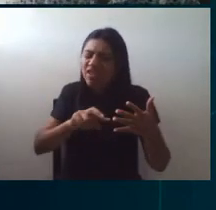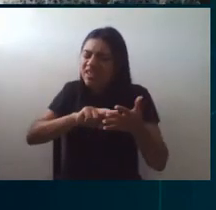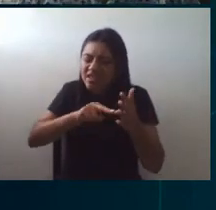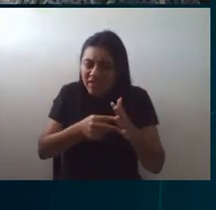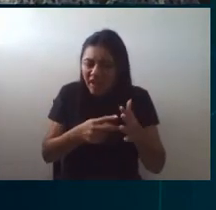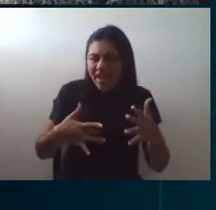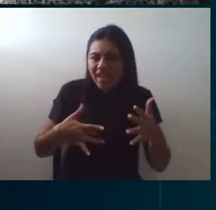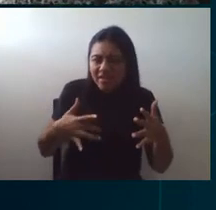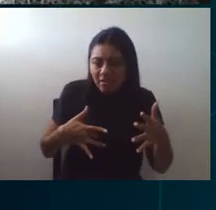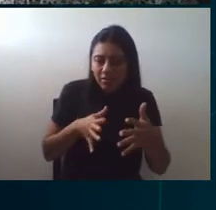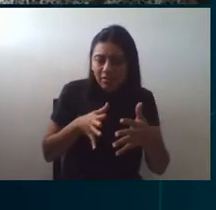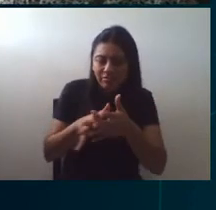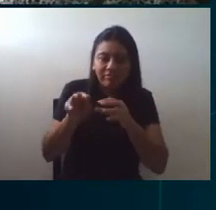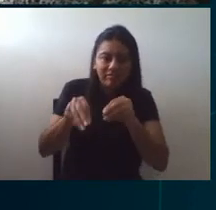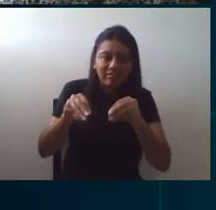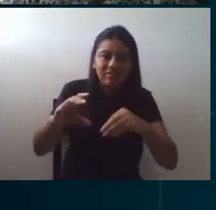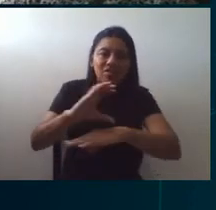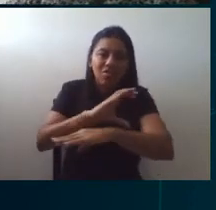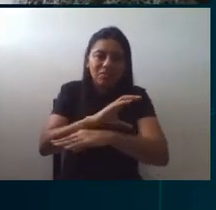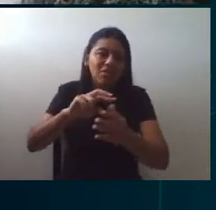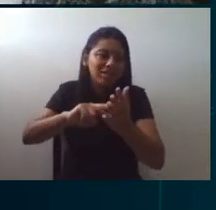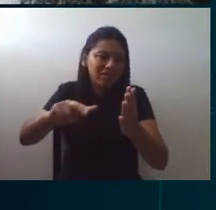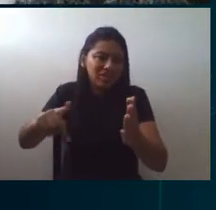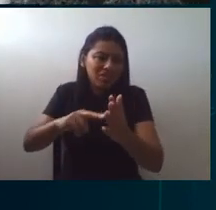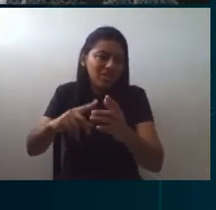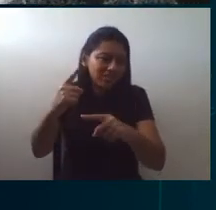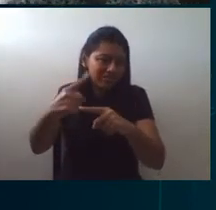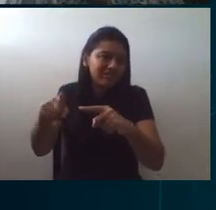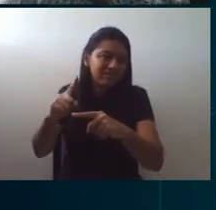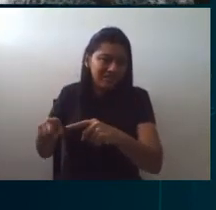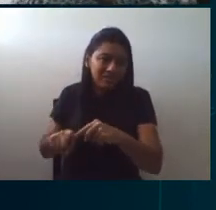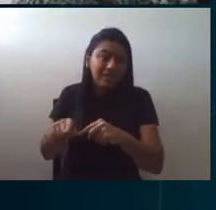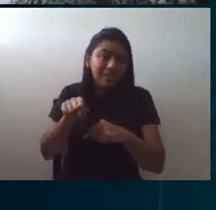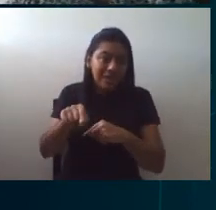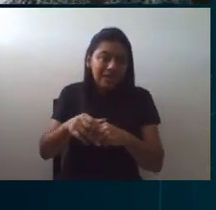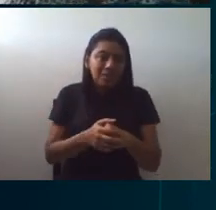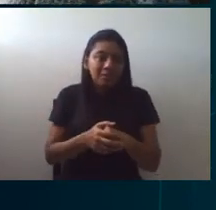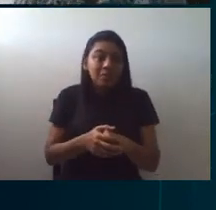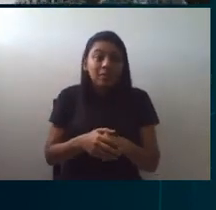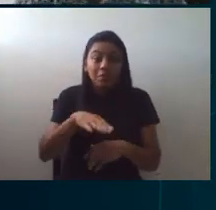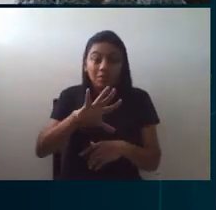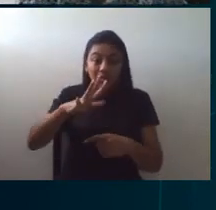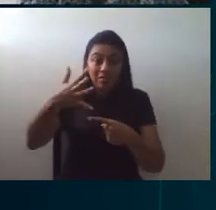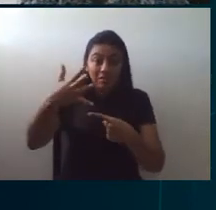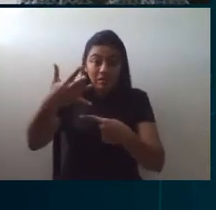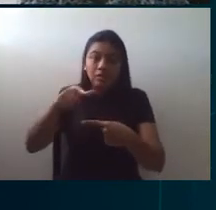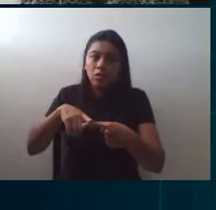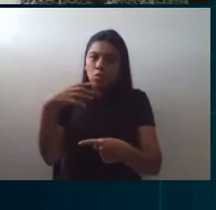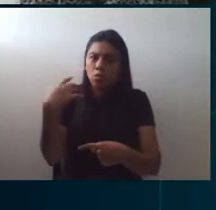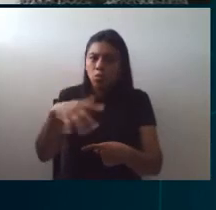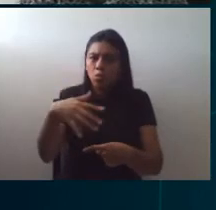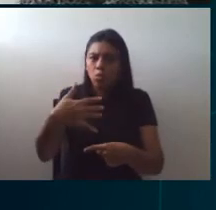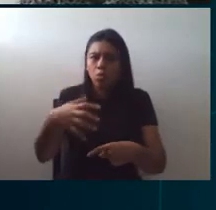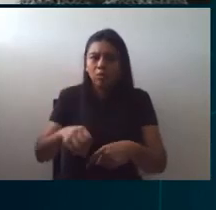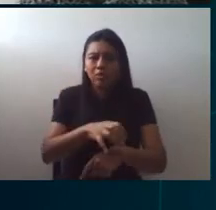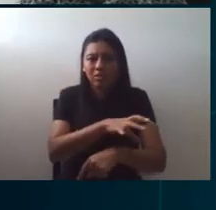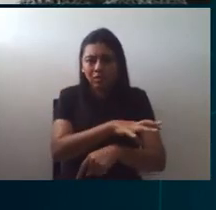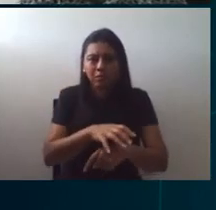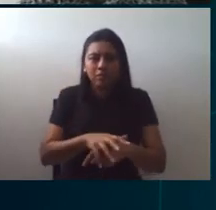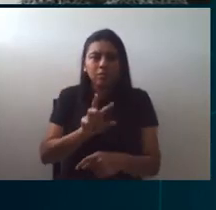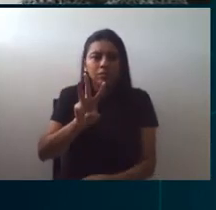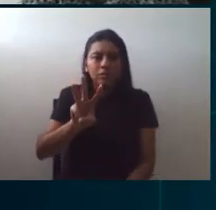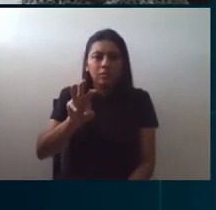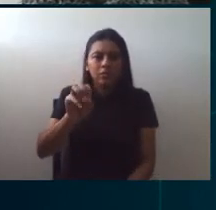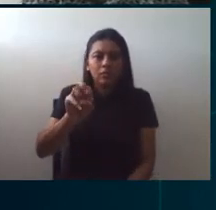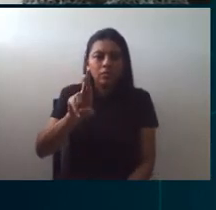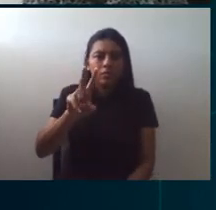ellos. Entonces la última es una de las técnicas más robustas, el famoso Warren Bakes. Hay, digamos, una de las